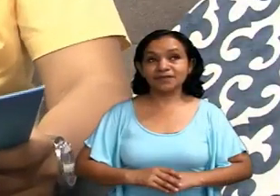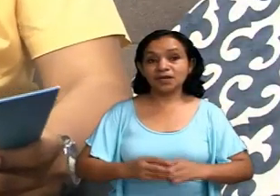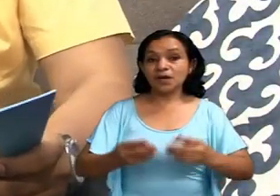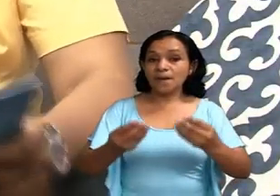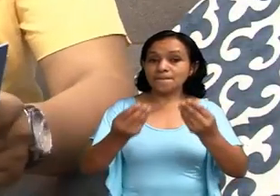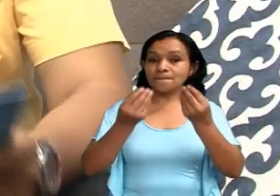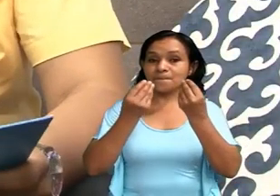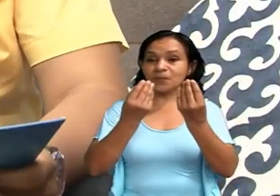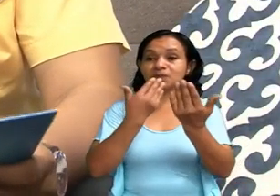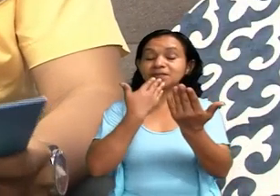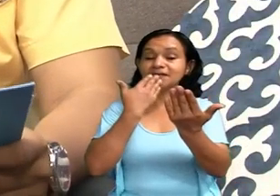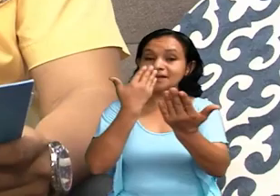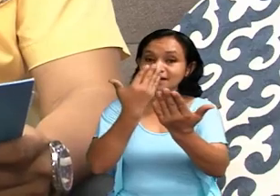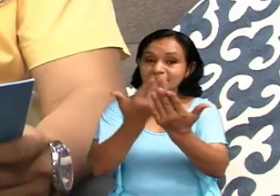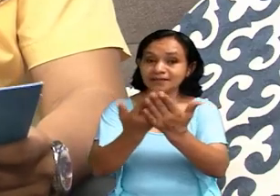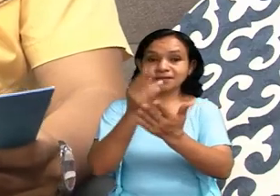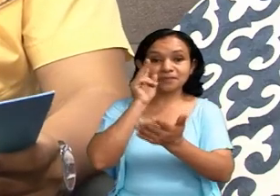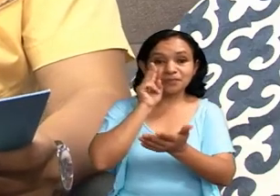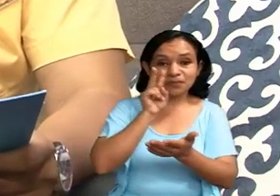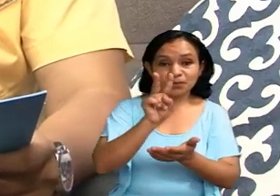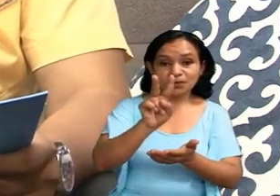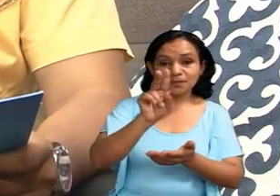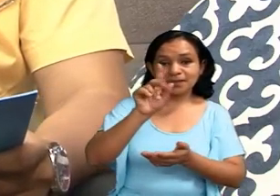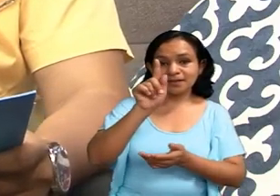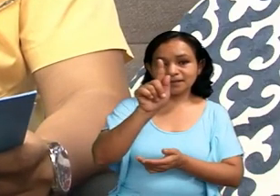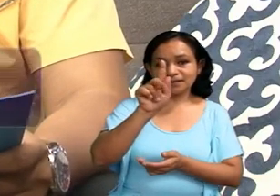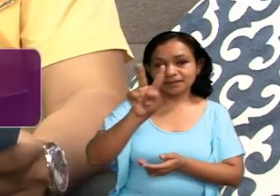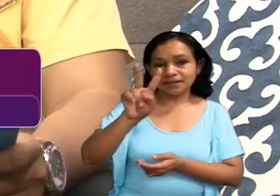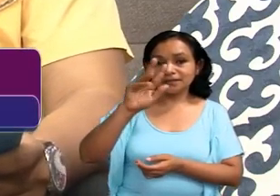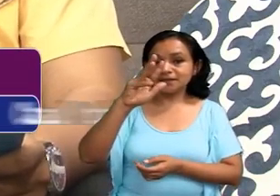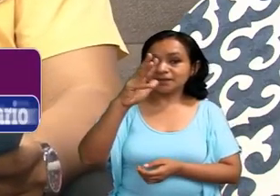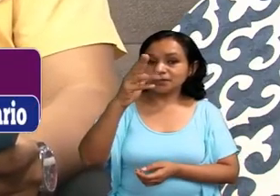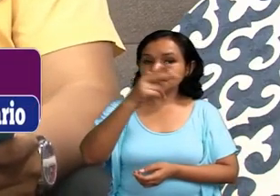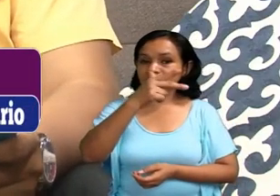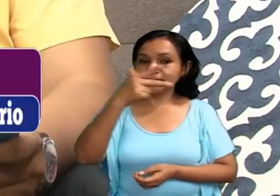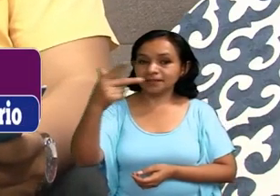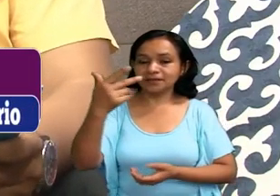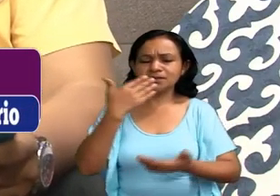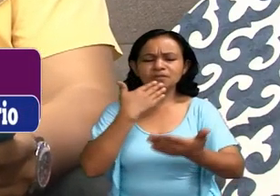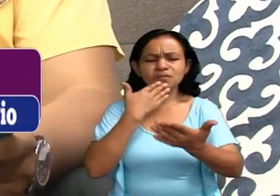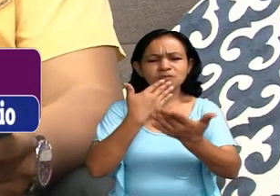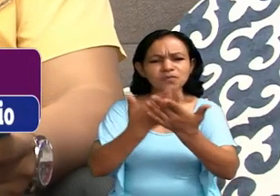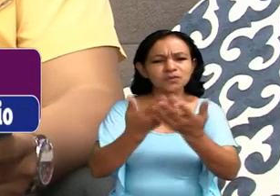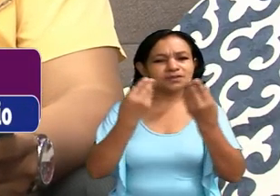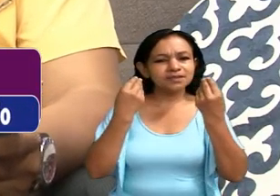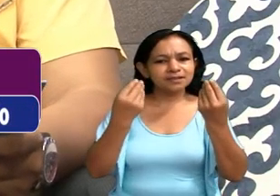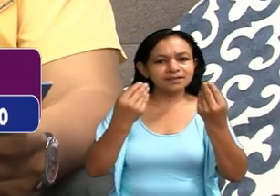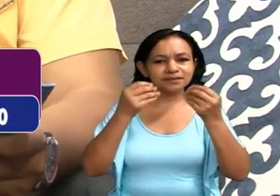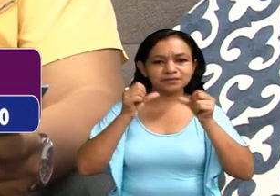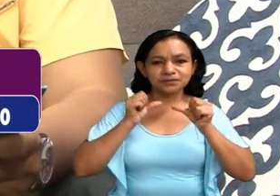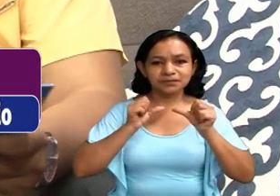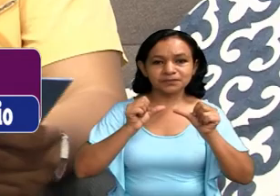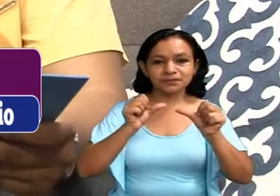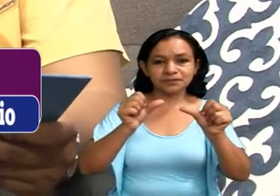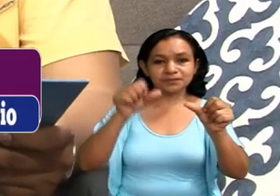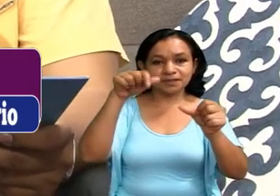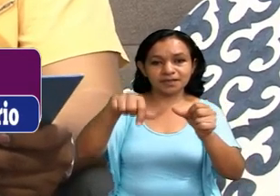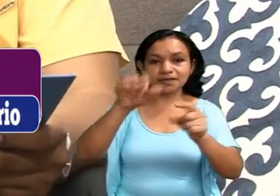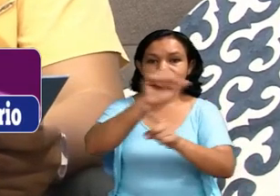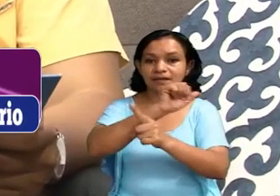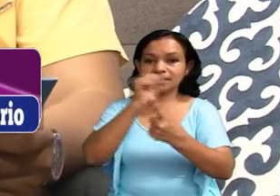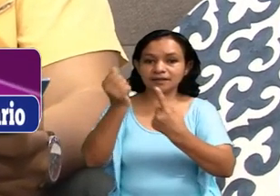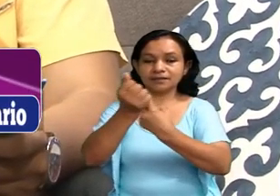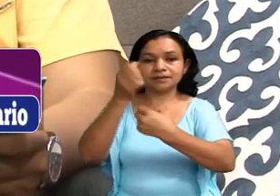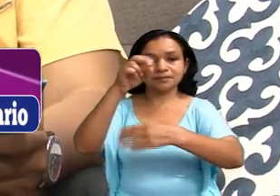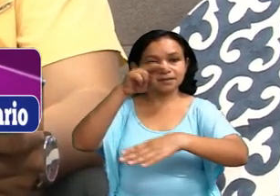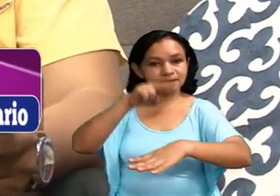Muchas gracias por estar en sintonía del canal parlamentario. Muchas gracias por acompañarnos en una nueva edición de su programa Desde el Parlamento. Bueno, hoy es viernes y